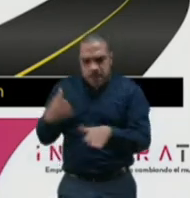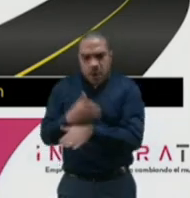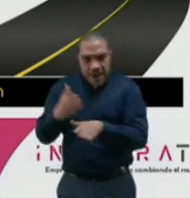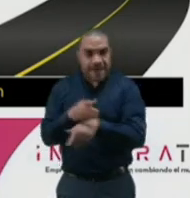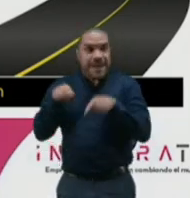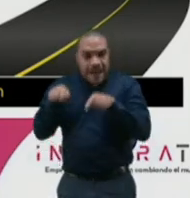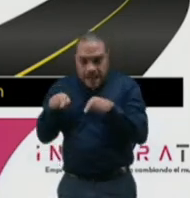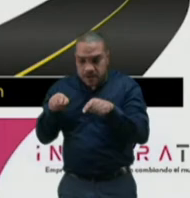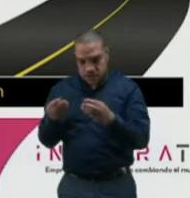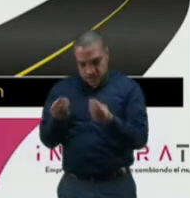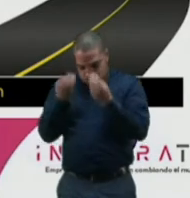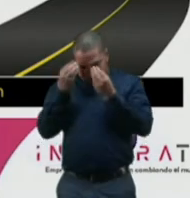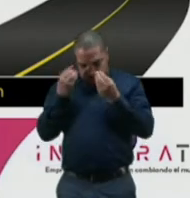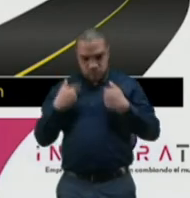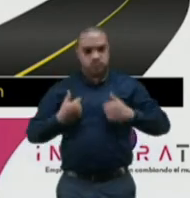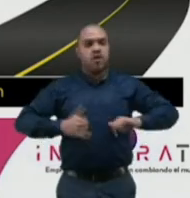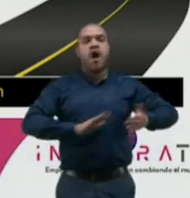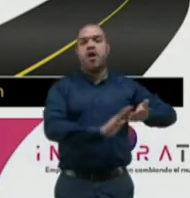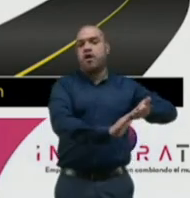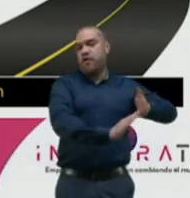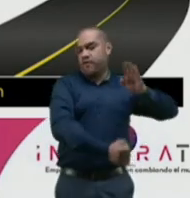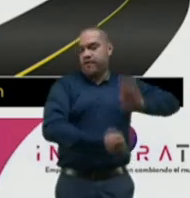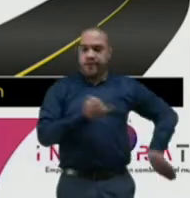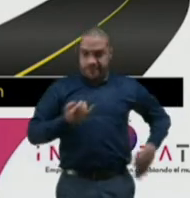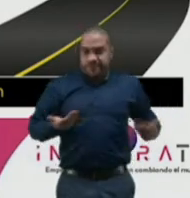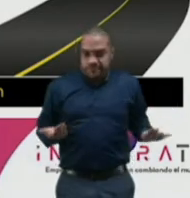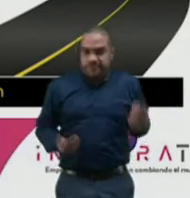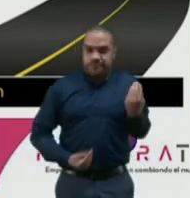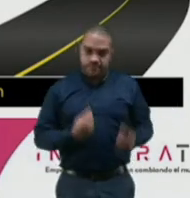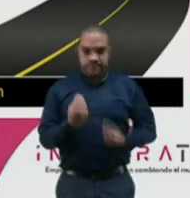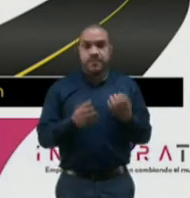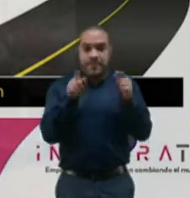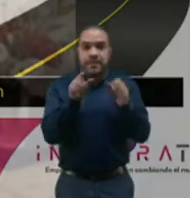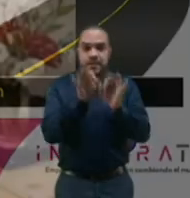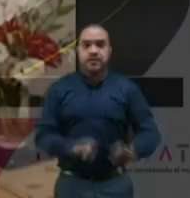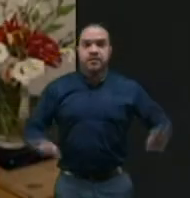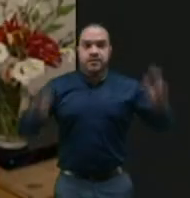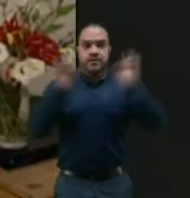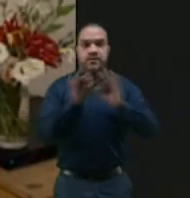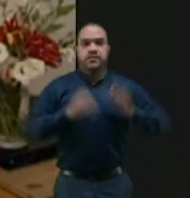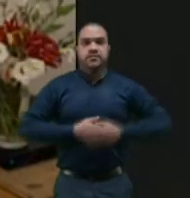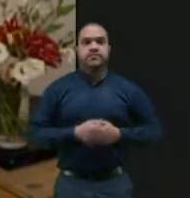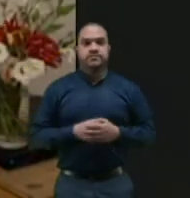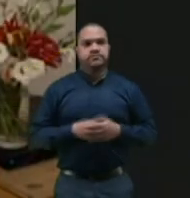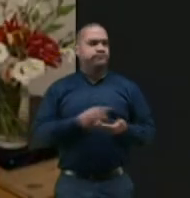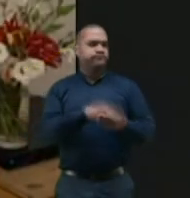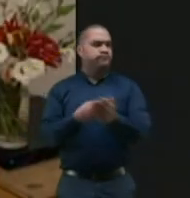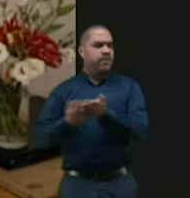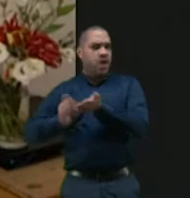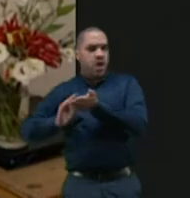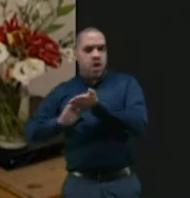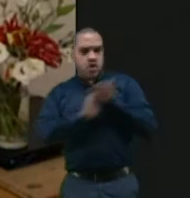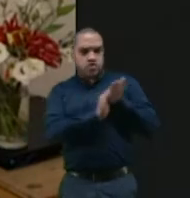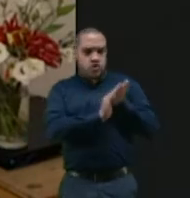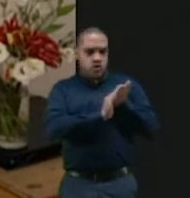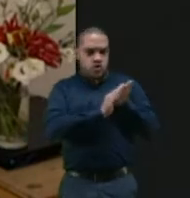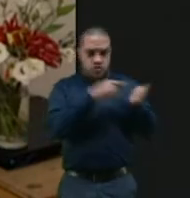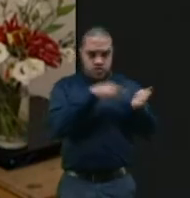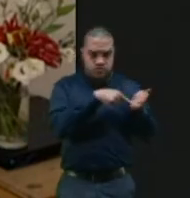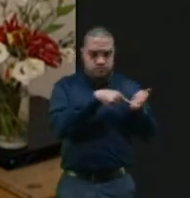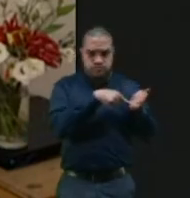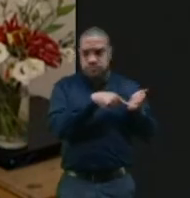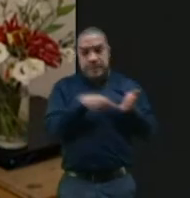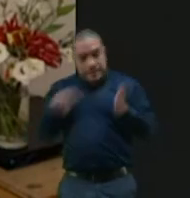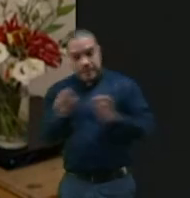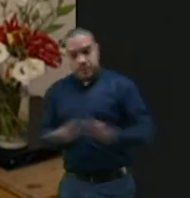hace al remover el problema percibido. Ahí es donde el valor es importante. No es la solución, es el problema. De hecho,